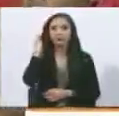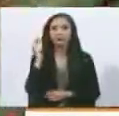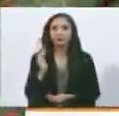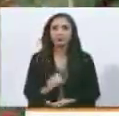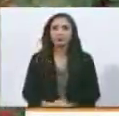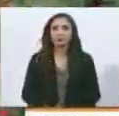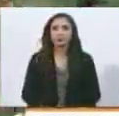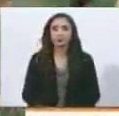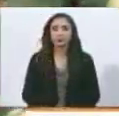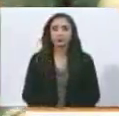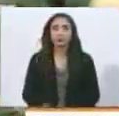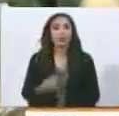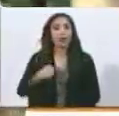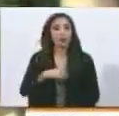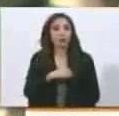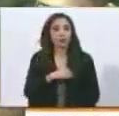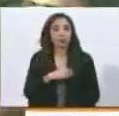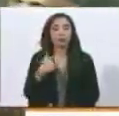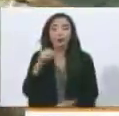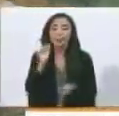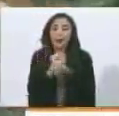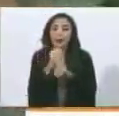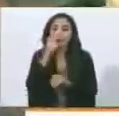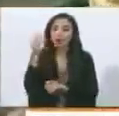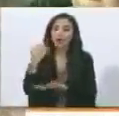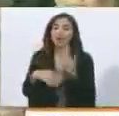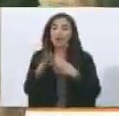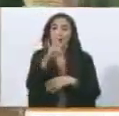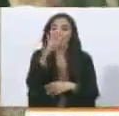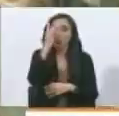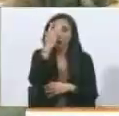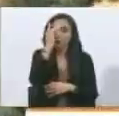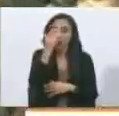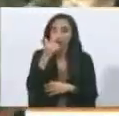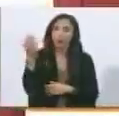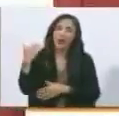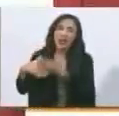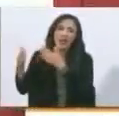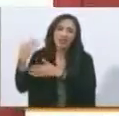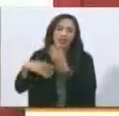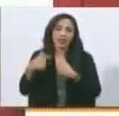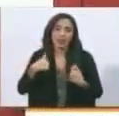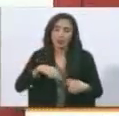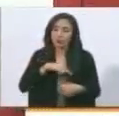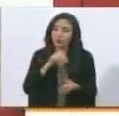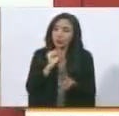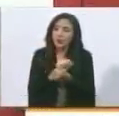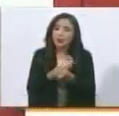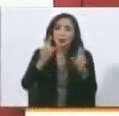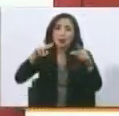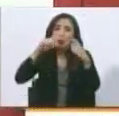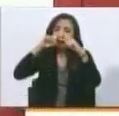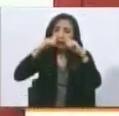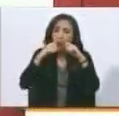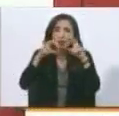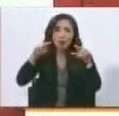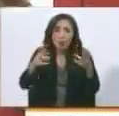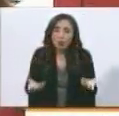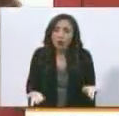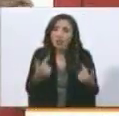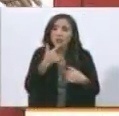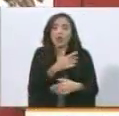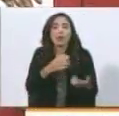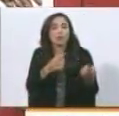Y nosotros estuvimos presos. Y no le chillamos a nadie, a nadie. Es más, por mucho